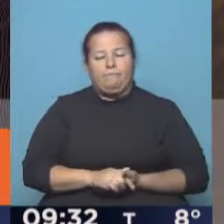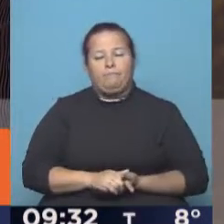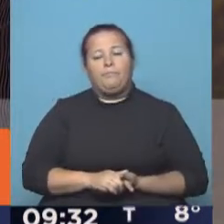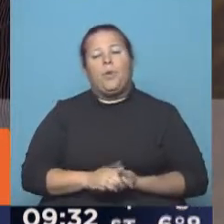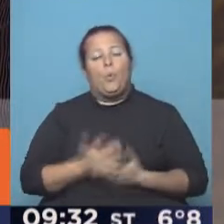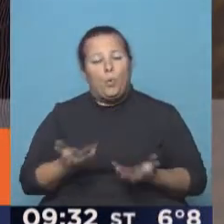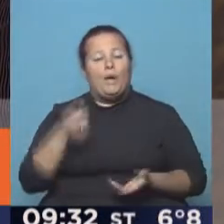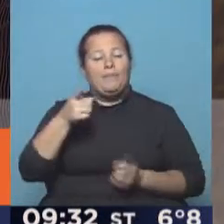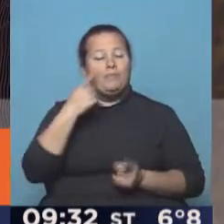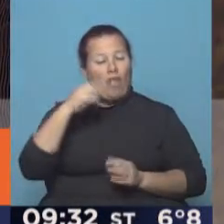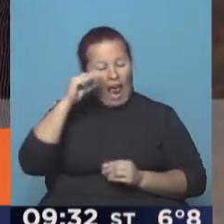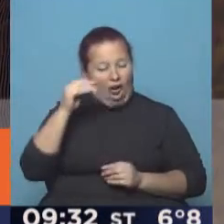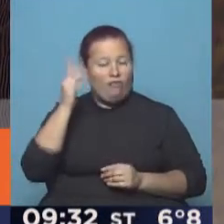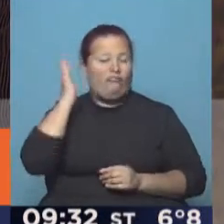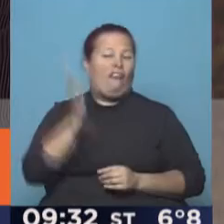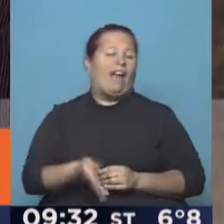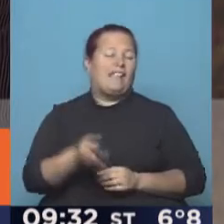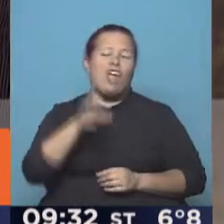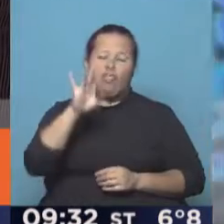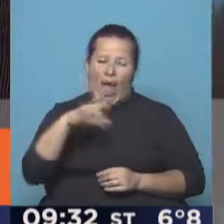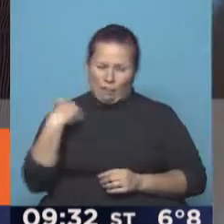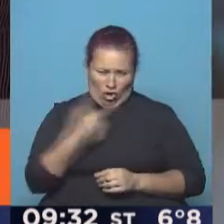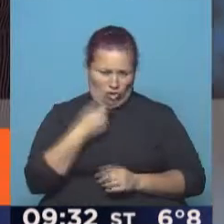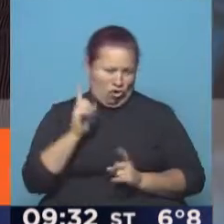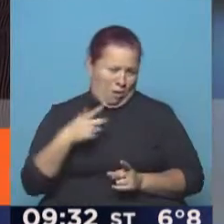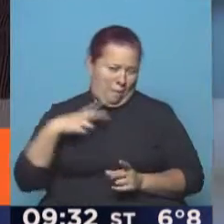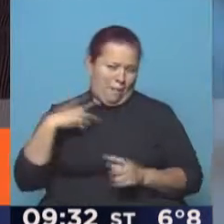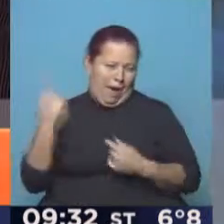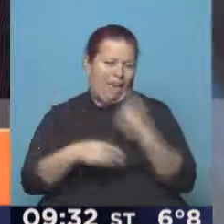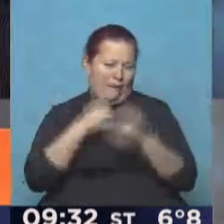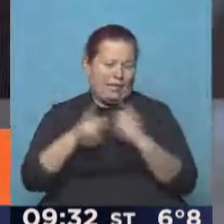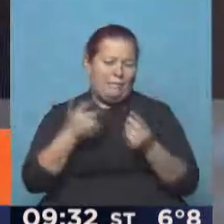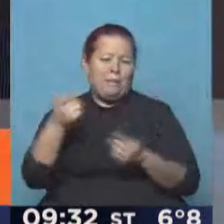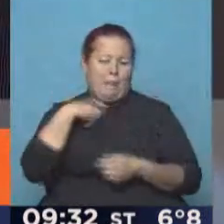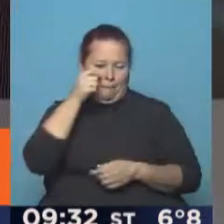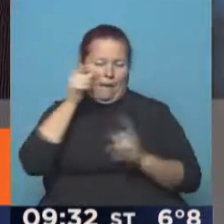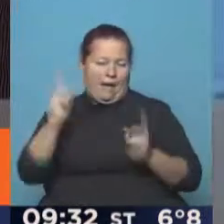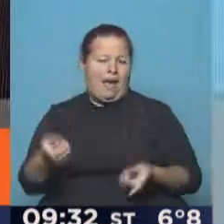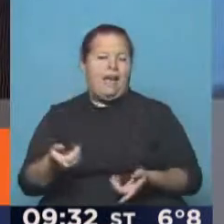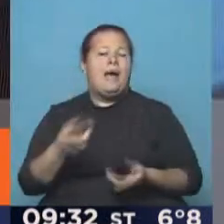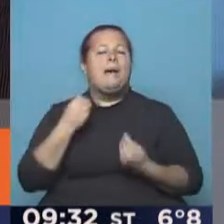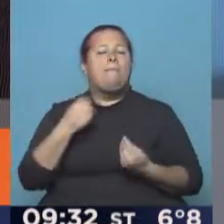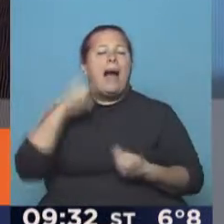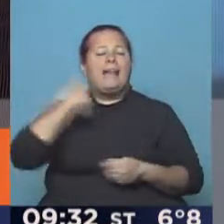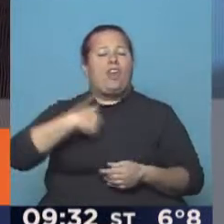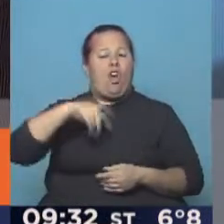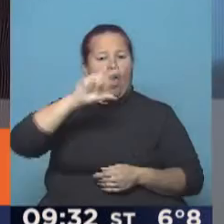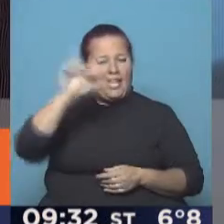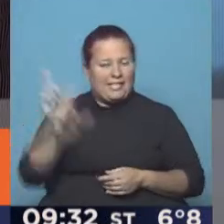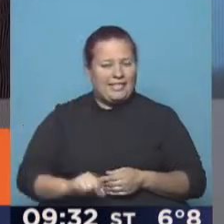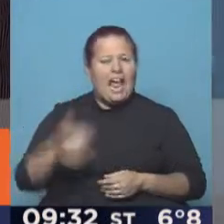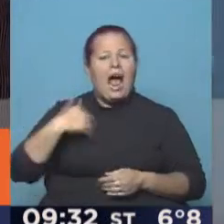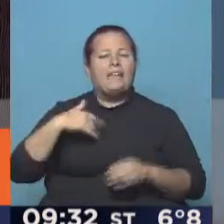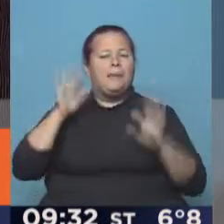Y bueno, esa noche fatídica, no solo para nosotros en lo personal y para don Arturo en particular, sino para el país. El país